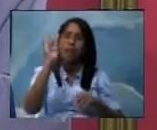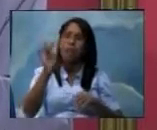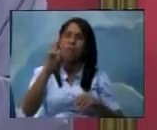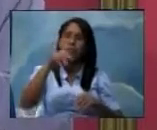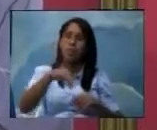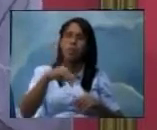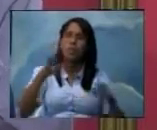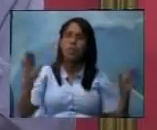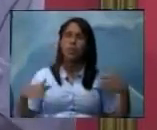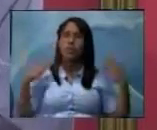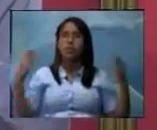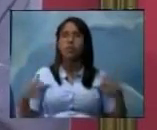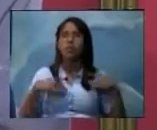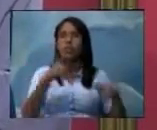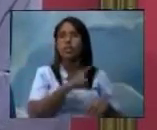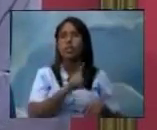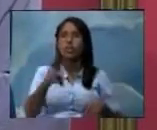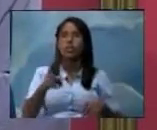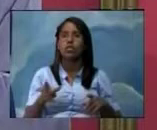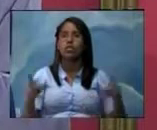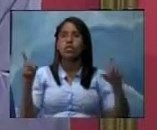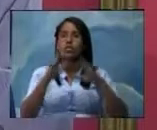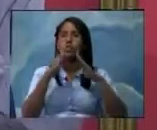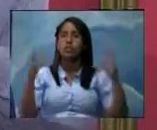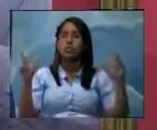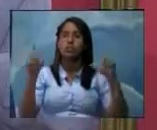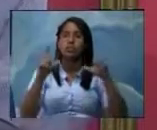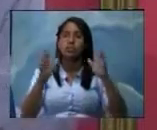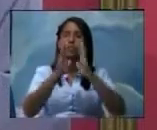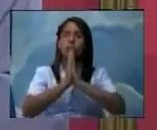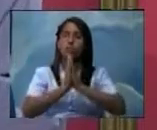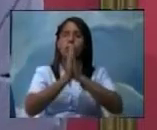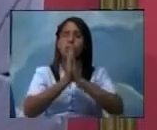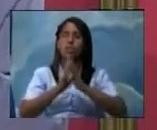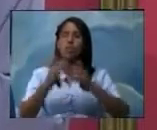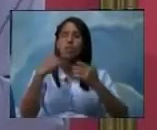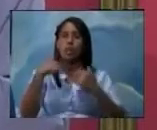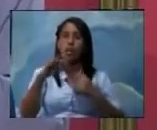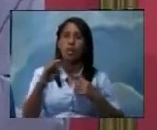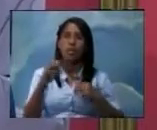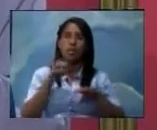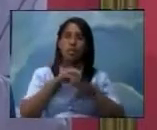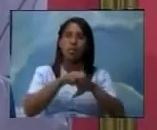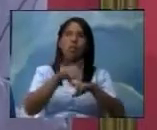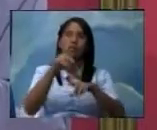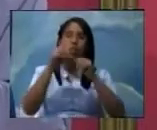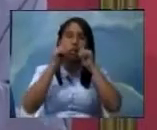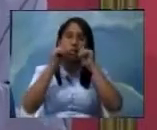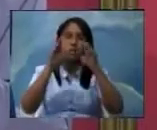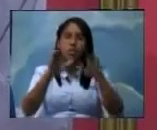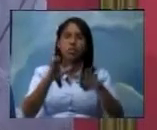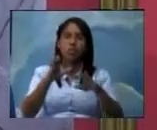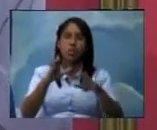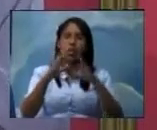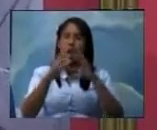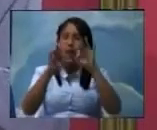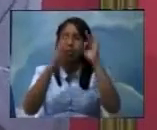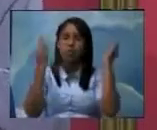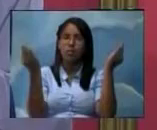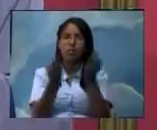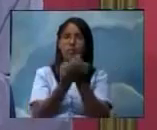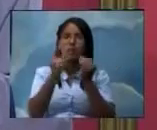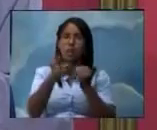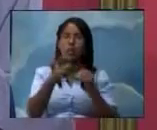FM, disfrutando de estos matutinos y, por supuesto, llevando la bendición a los